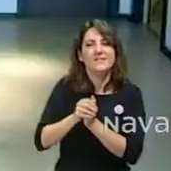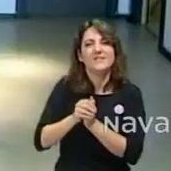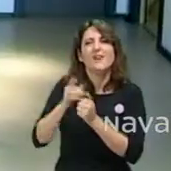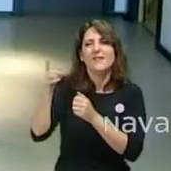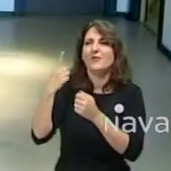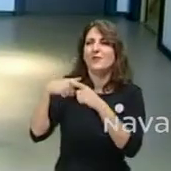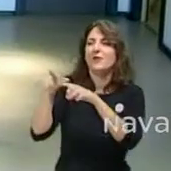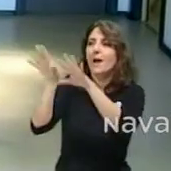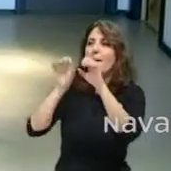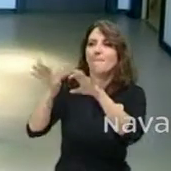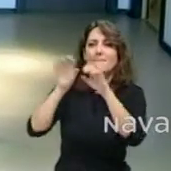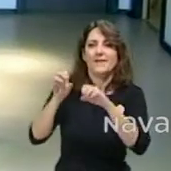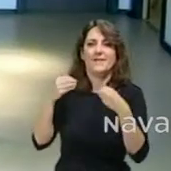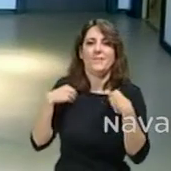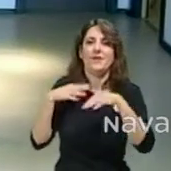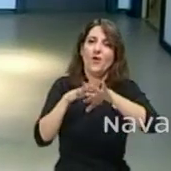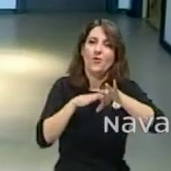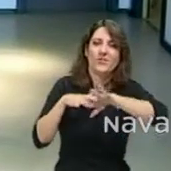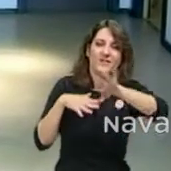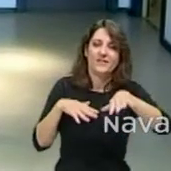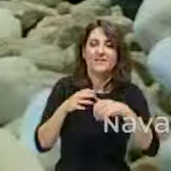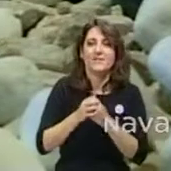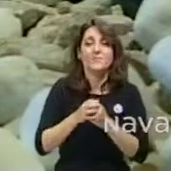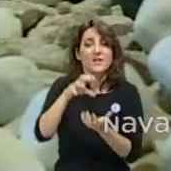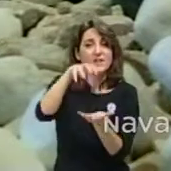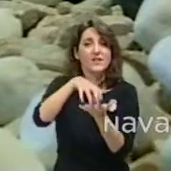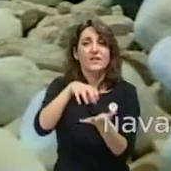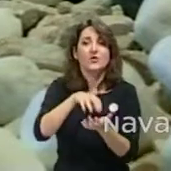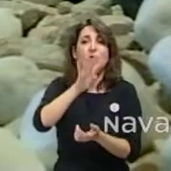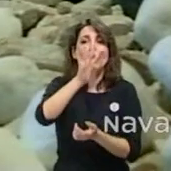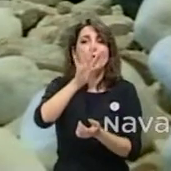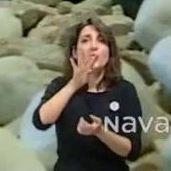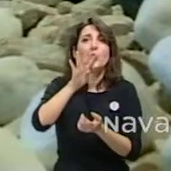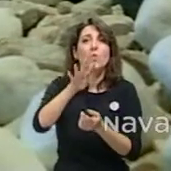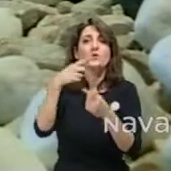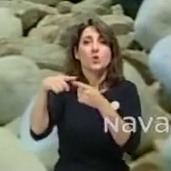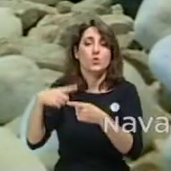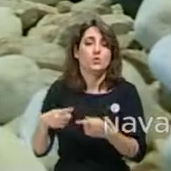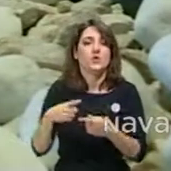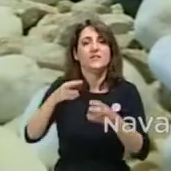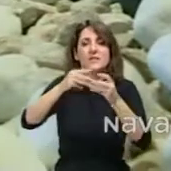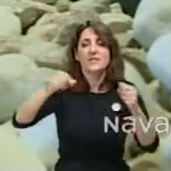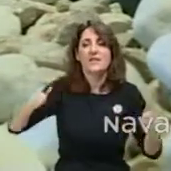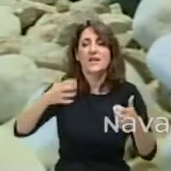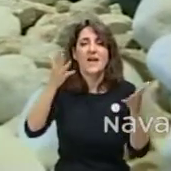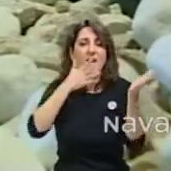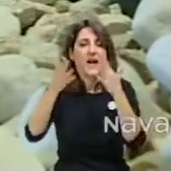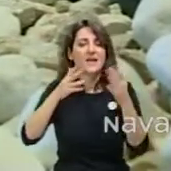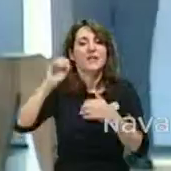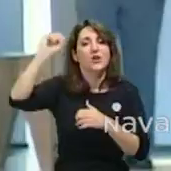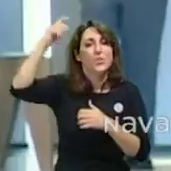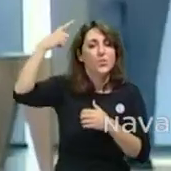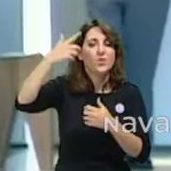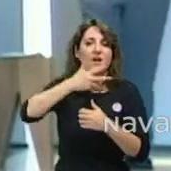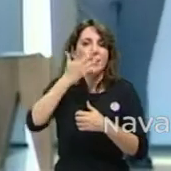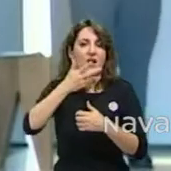Occidente. El centro está constituido por 4 elementos fundamentales: tierra, aire, luz, calor y agua. Son